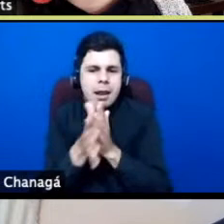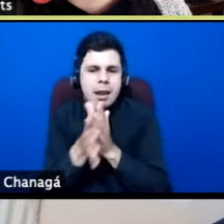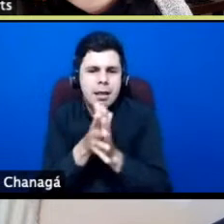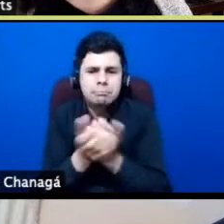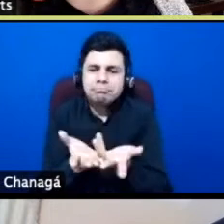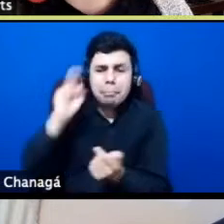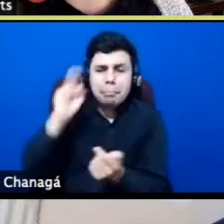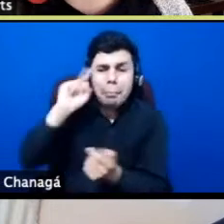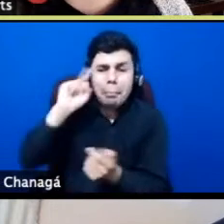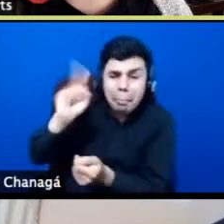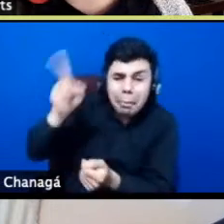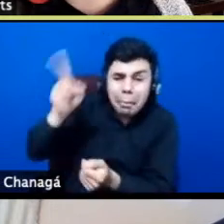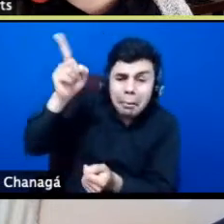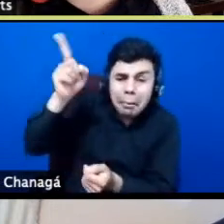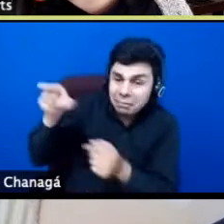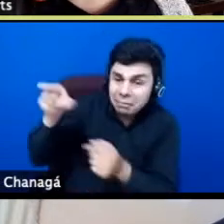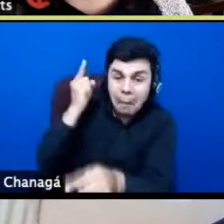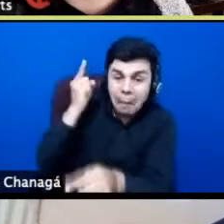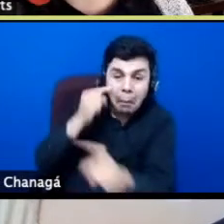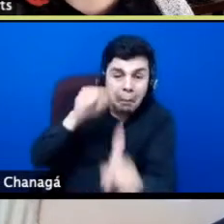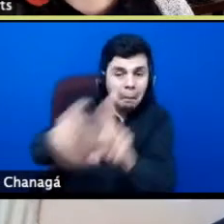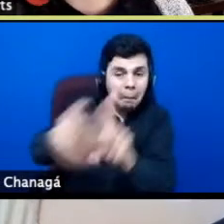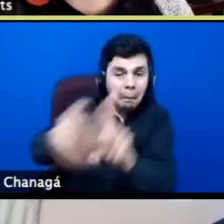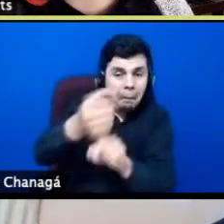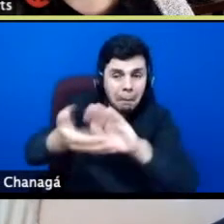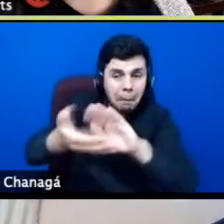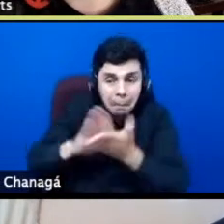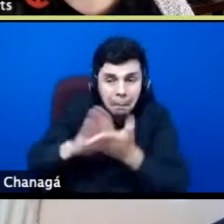paz. Los artistas van a lograr la paz.